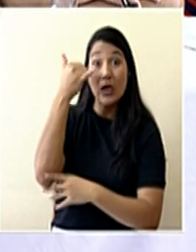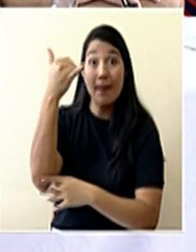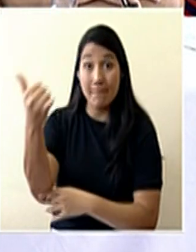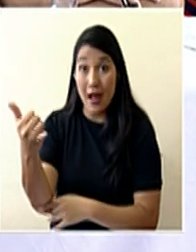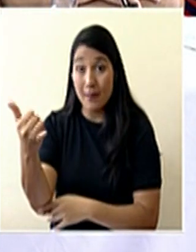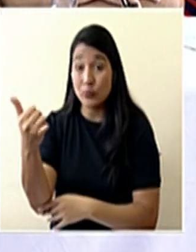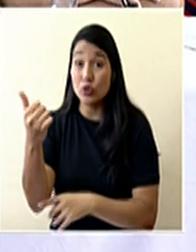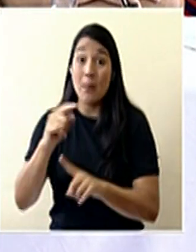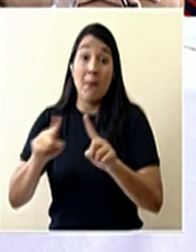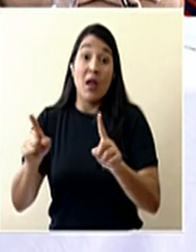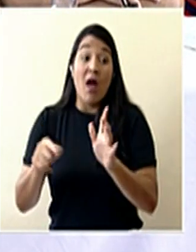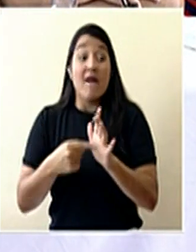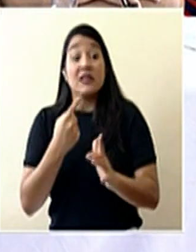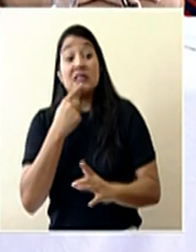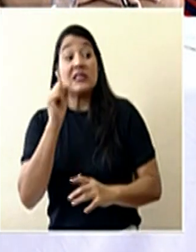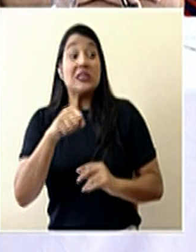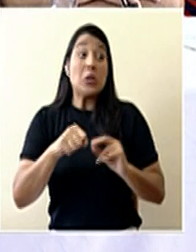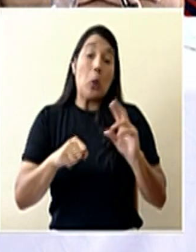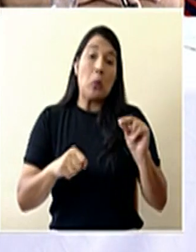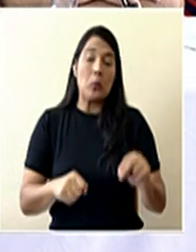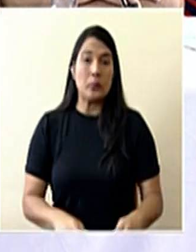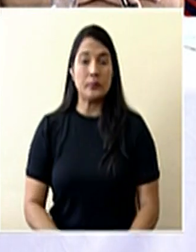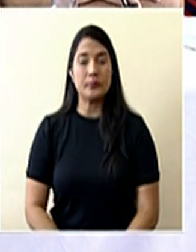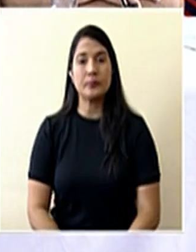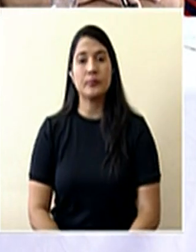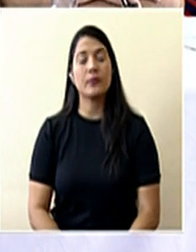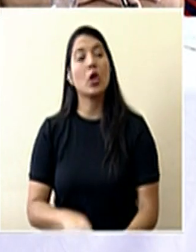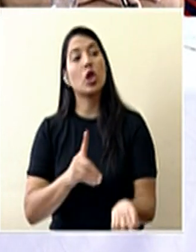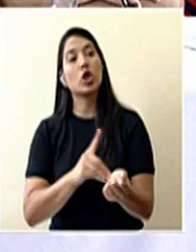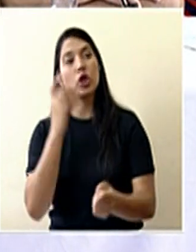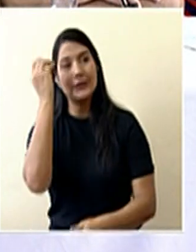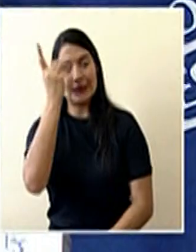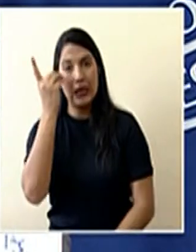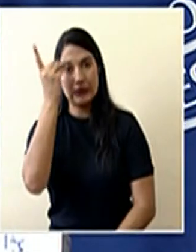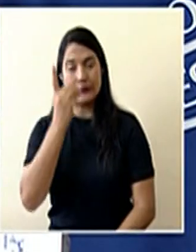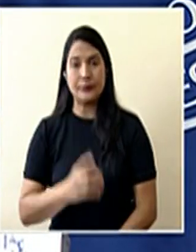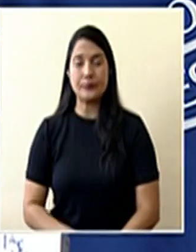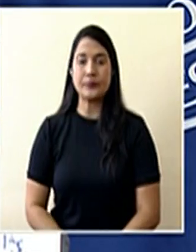quieran entregarlo o no. Doctor Salas.